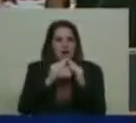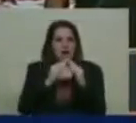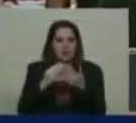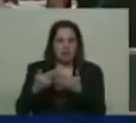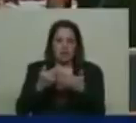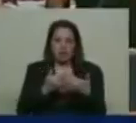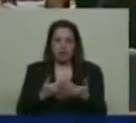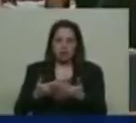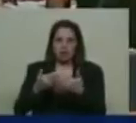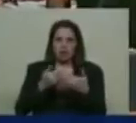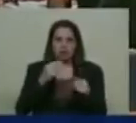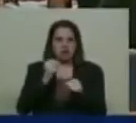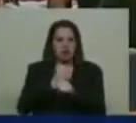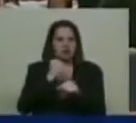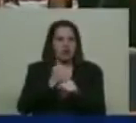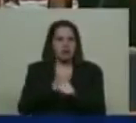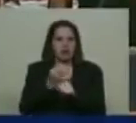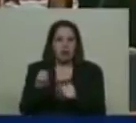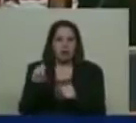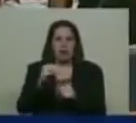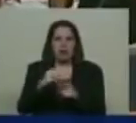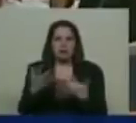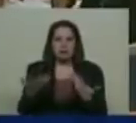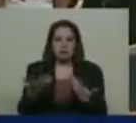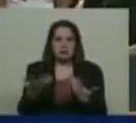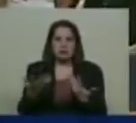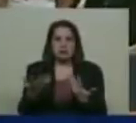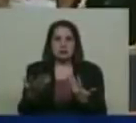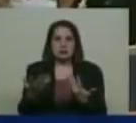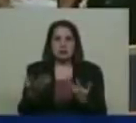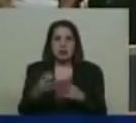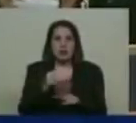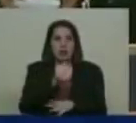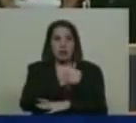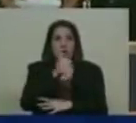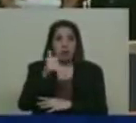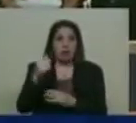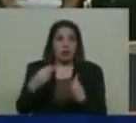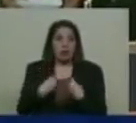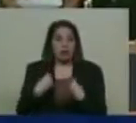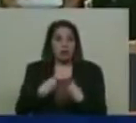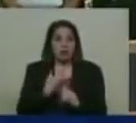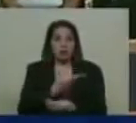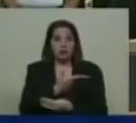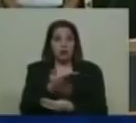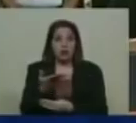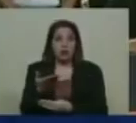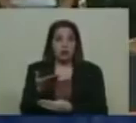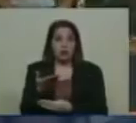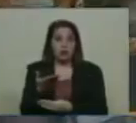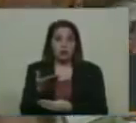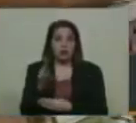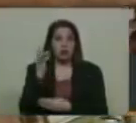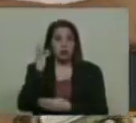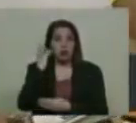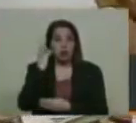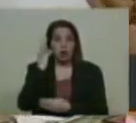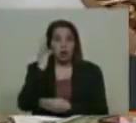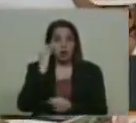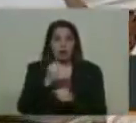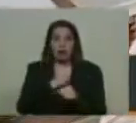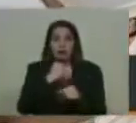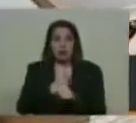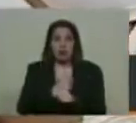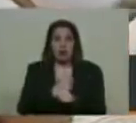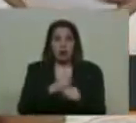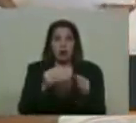en el trabajo, en cada campo de la vida de ustedes, muchachas, en el trabajo, en el hogar, en la